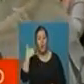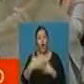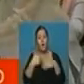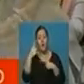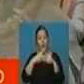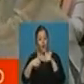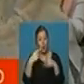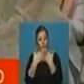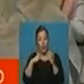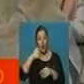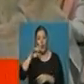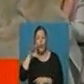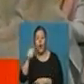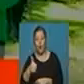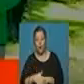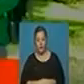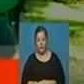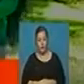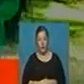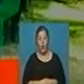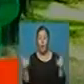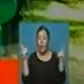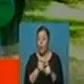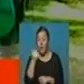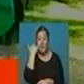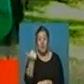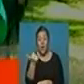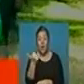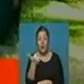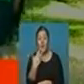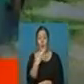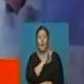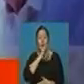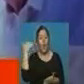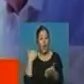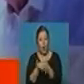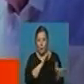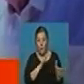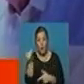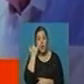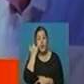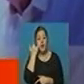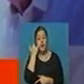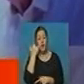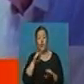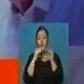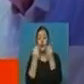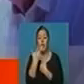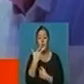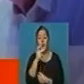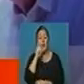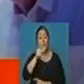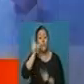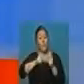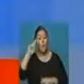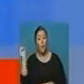negociaciones abiertas en Noruega. El conflicto lleva casi medio siglo de duración y se cobró más de 30.000 vidas.